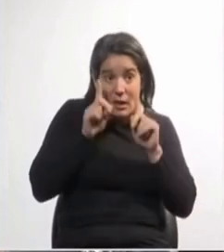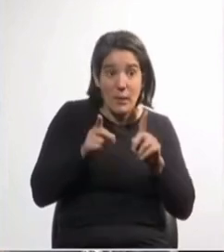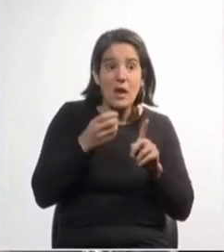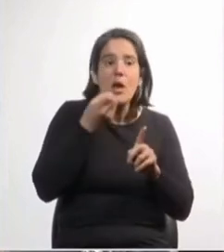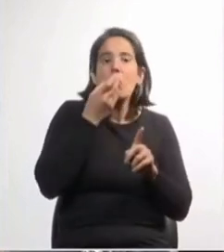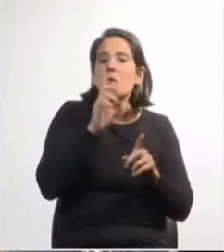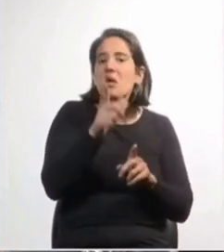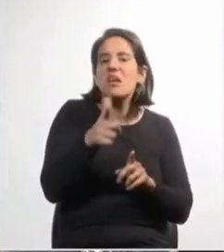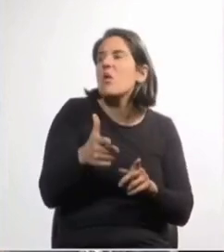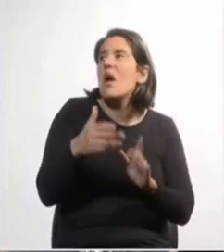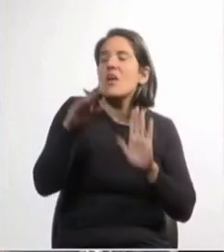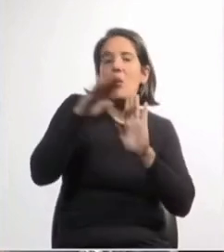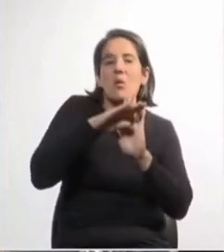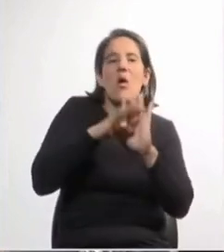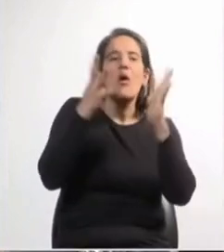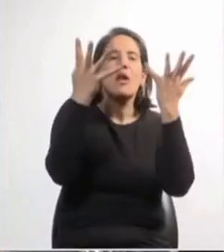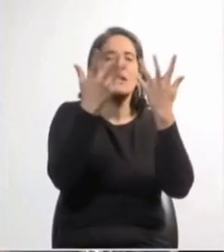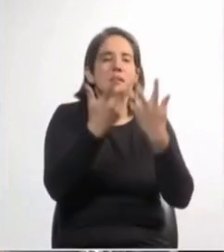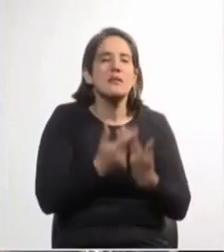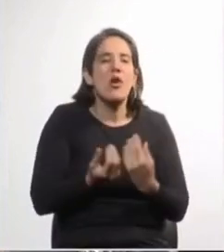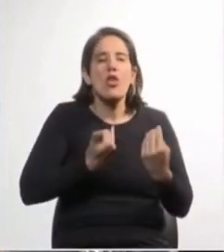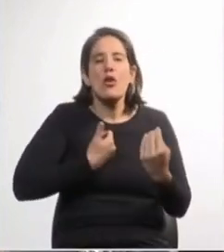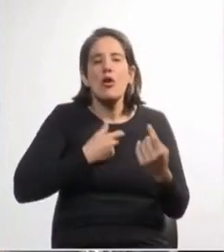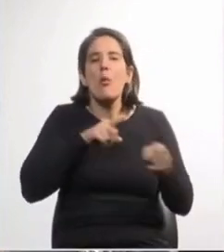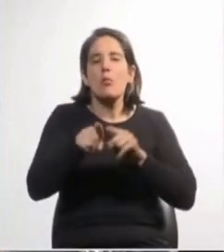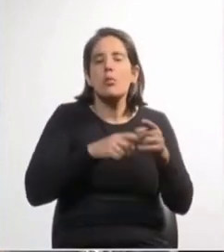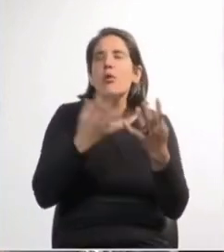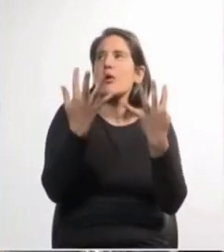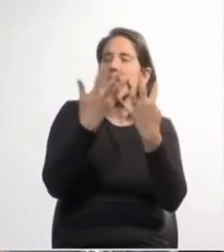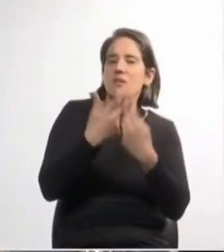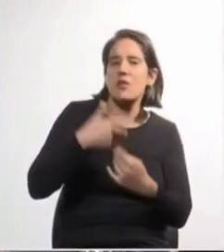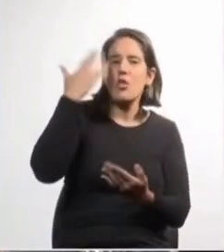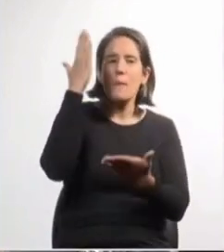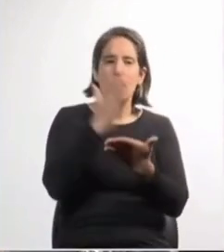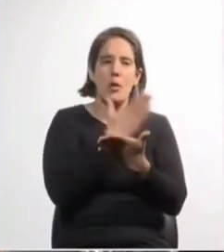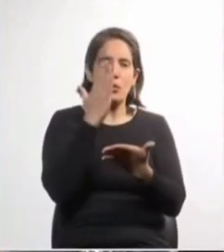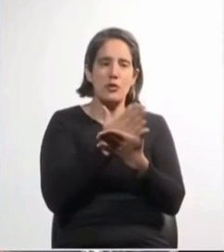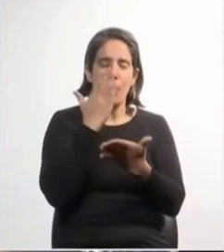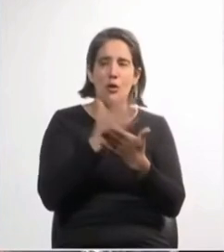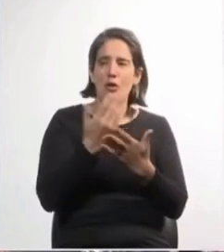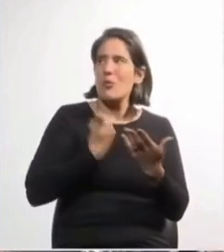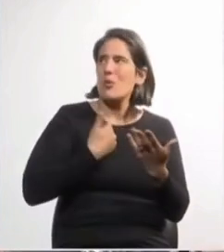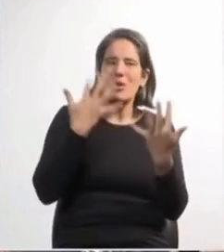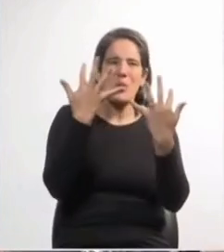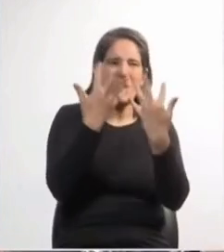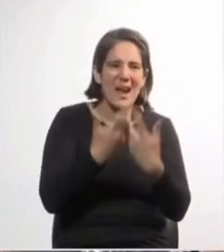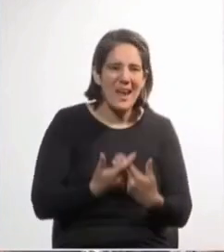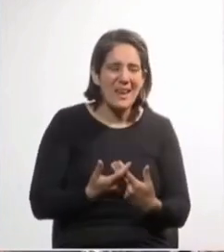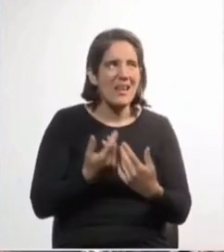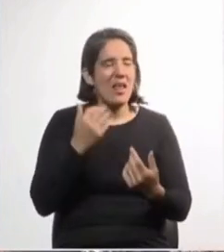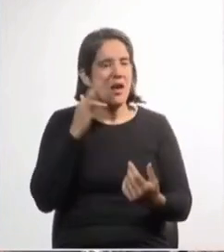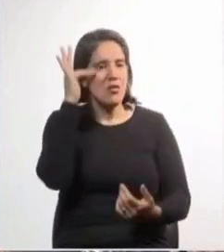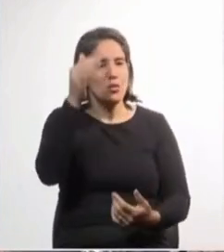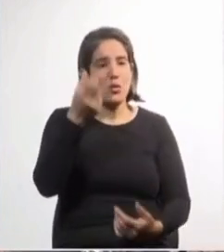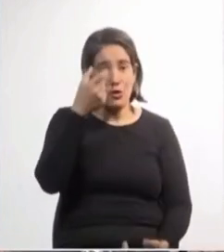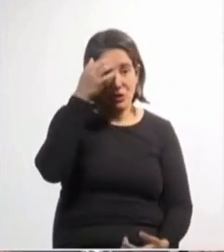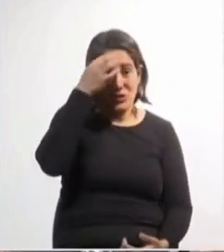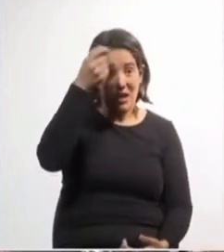de competitividad, porque no hay agenda de productividad, porque no hay agenda de desarrollo tecnológico.